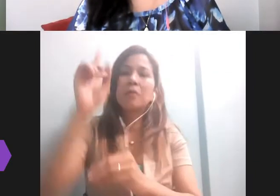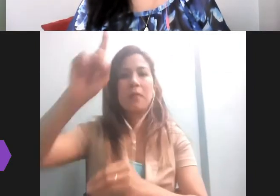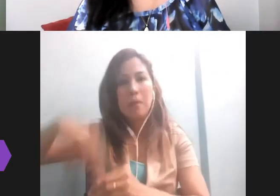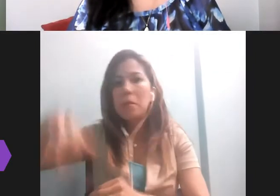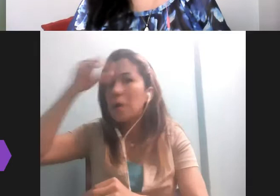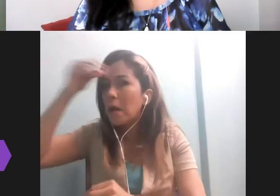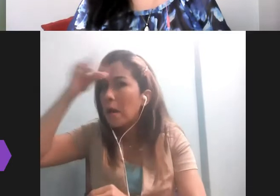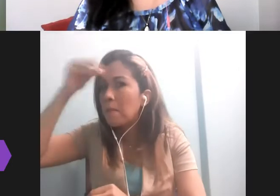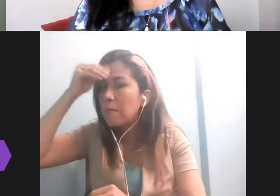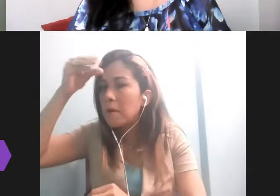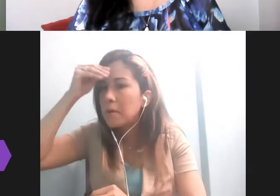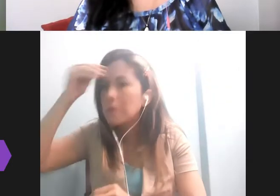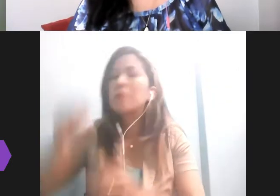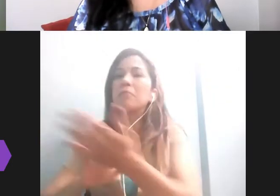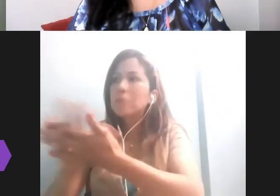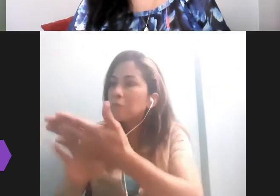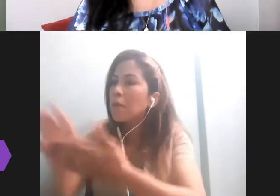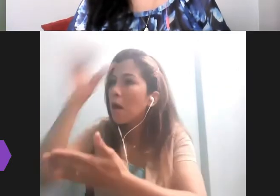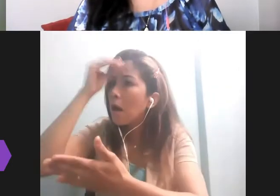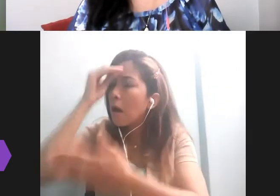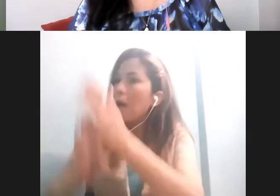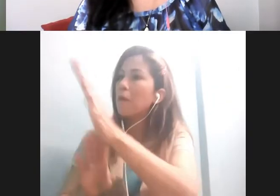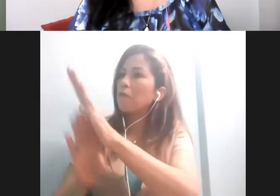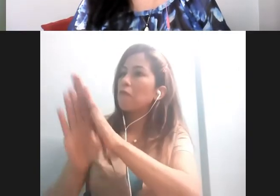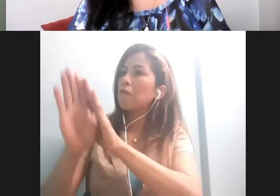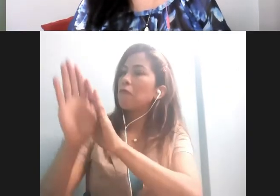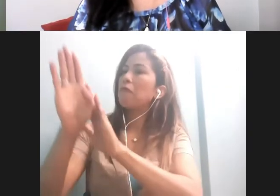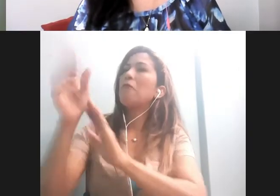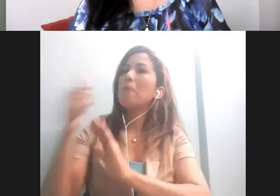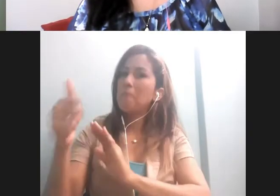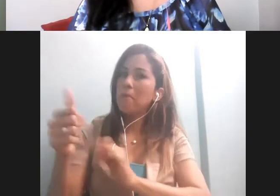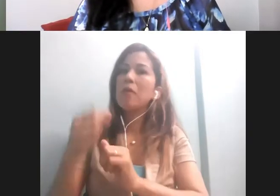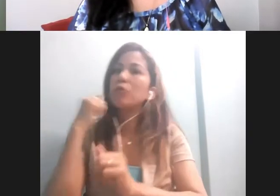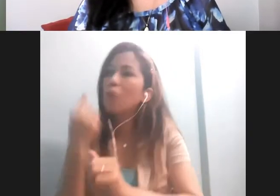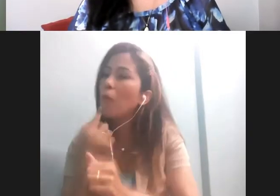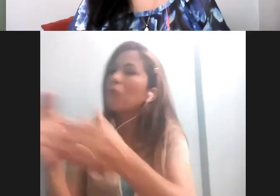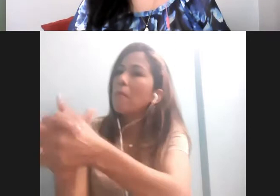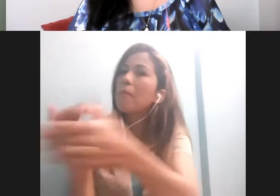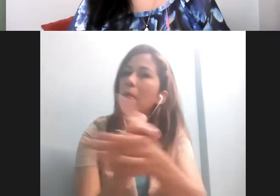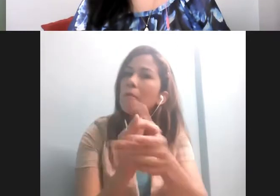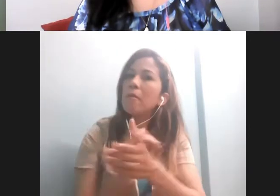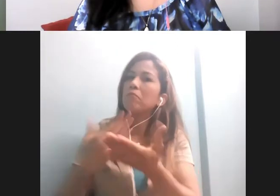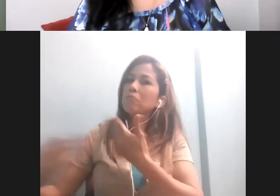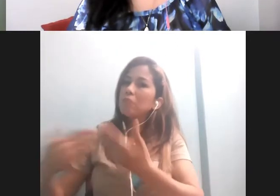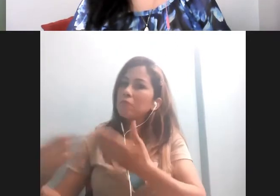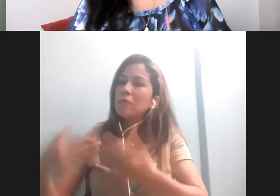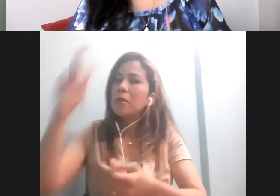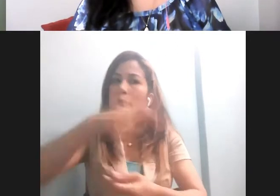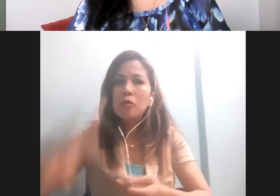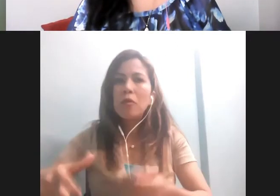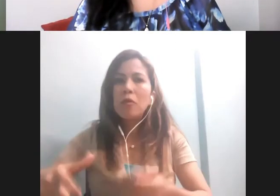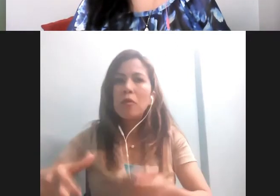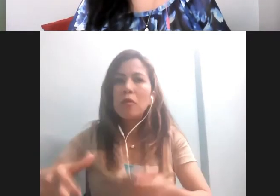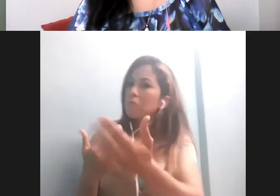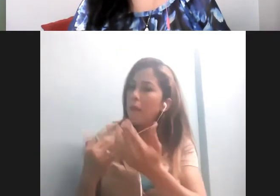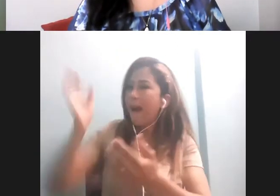aprendí en sí el idioma, en contacto con mis amigos sordos, con todas las personas sordas que se reunían en